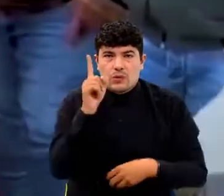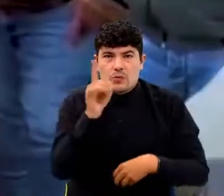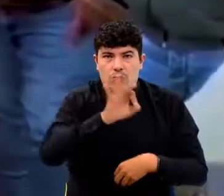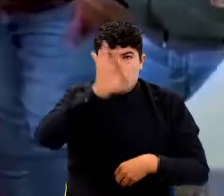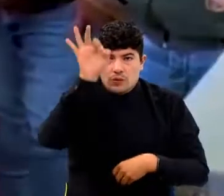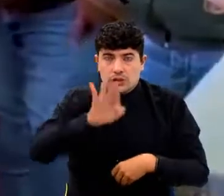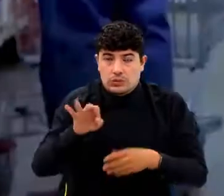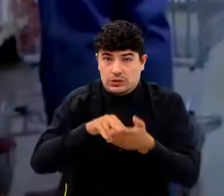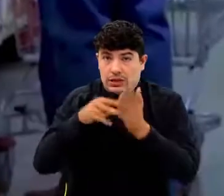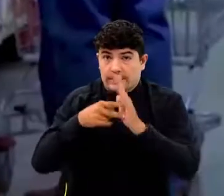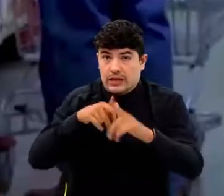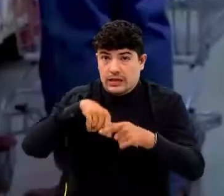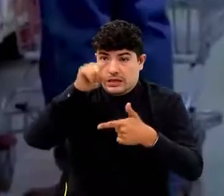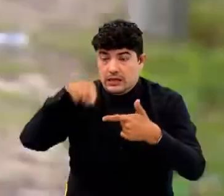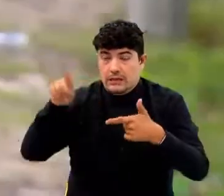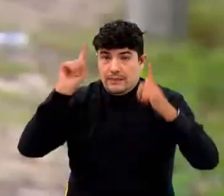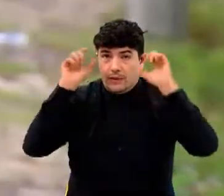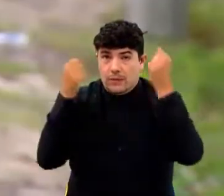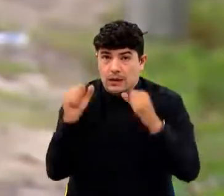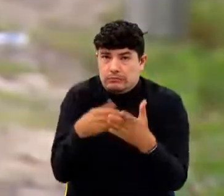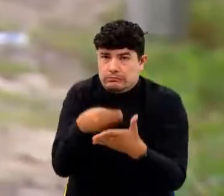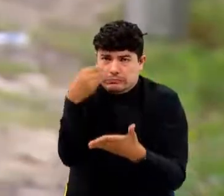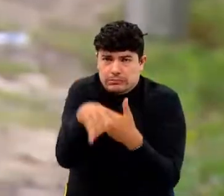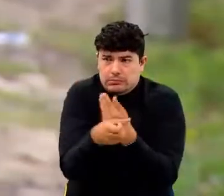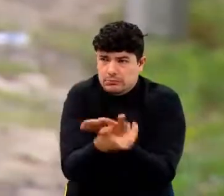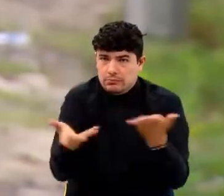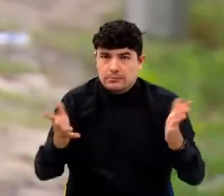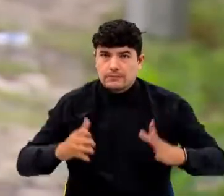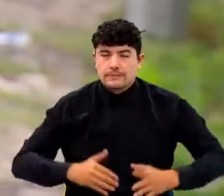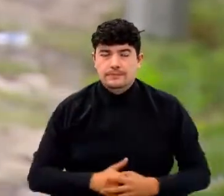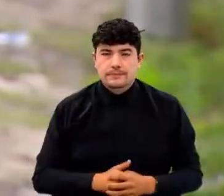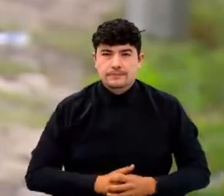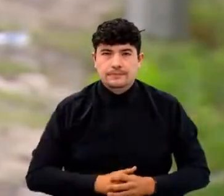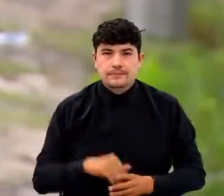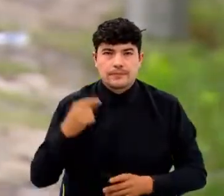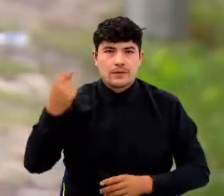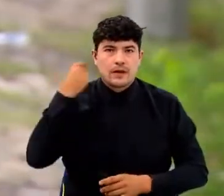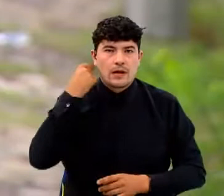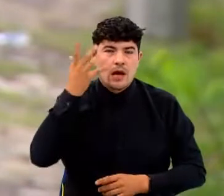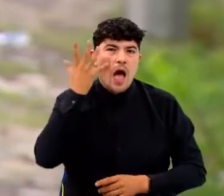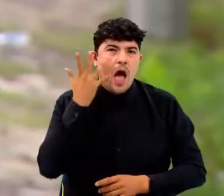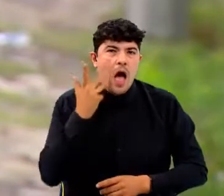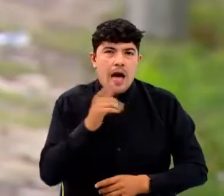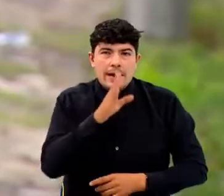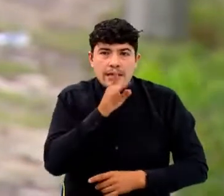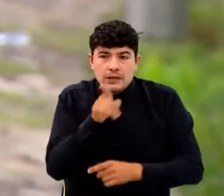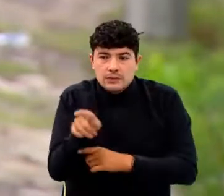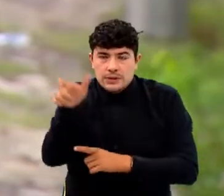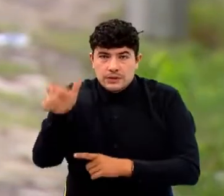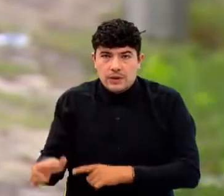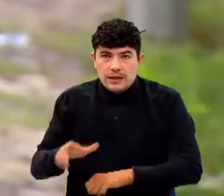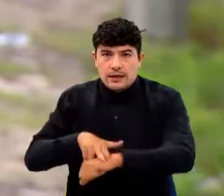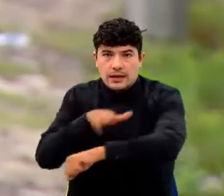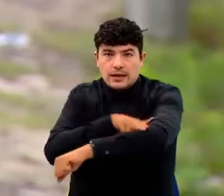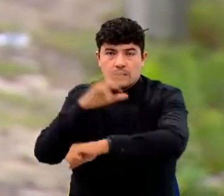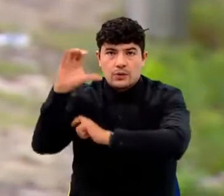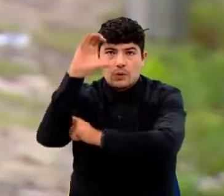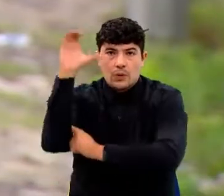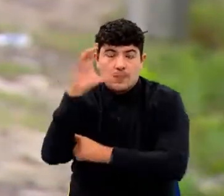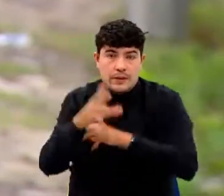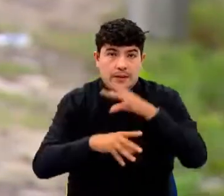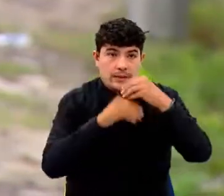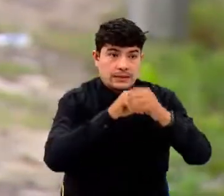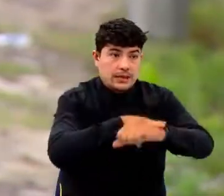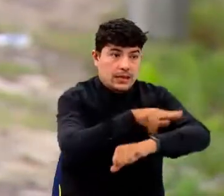137.1%, cifra que sigue preocupando. Y es que en los últimos días tanto el embajador de Colombia como el de